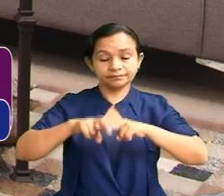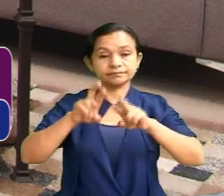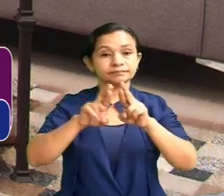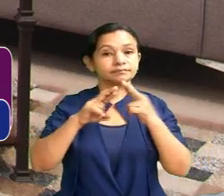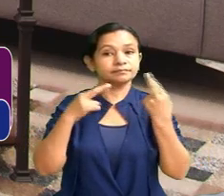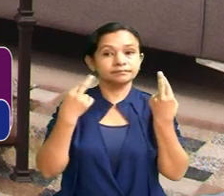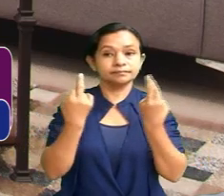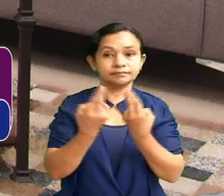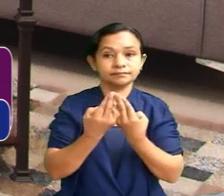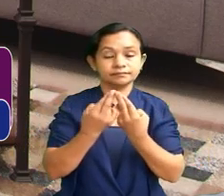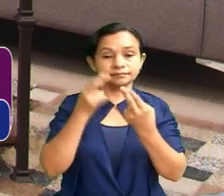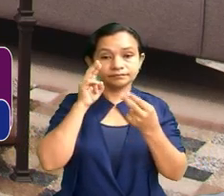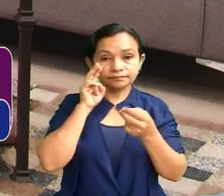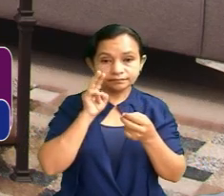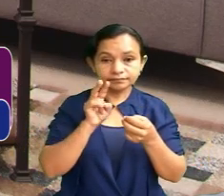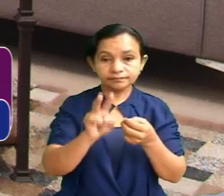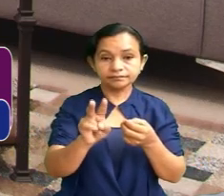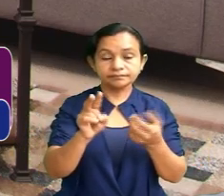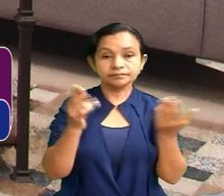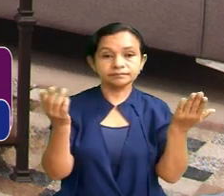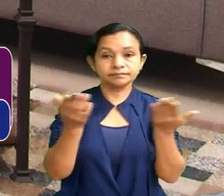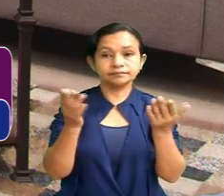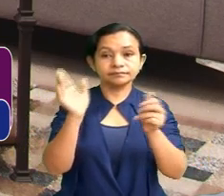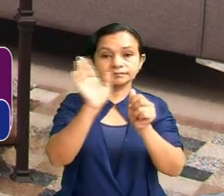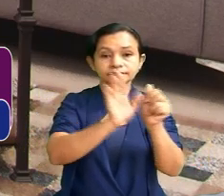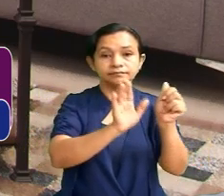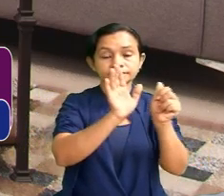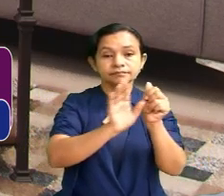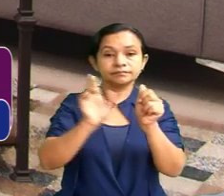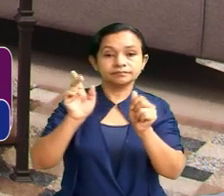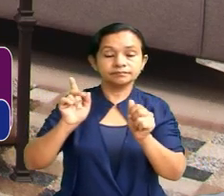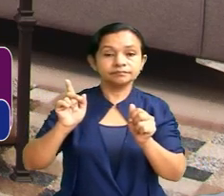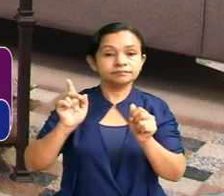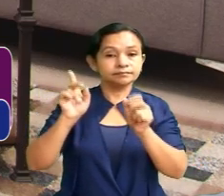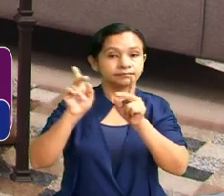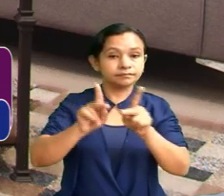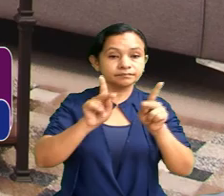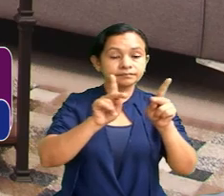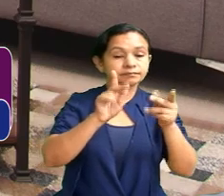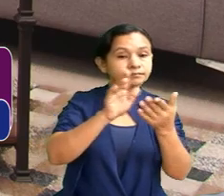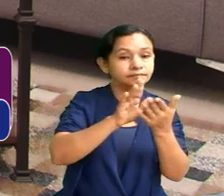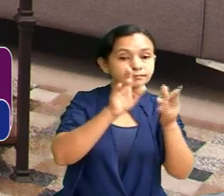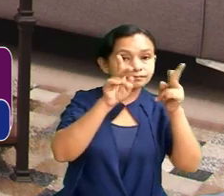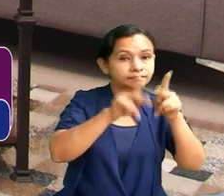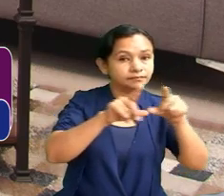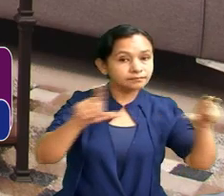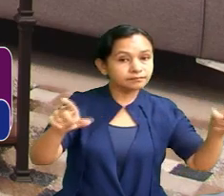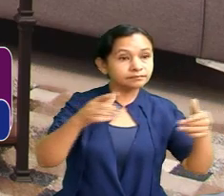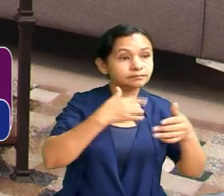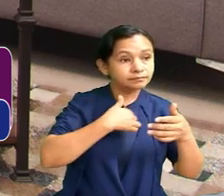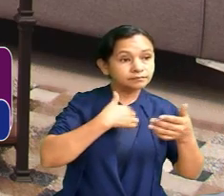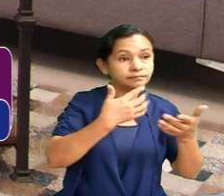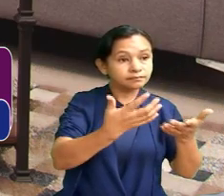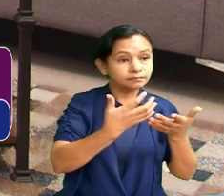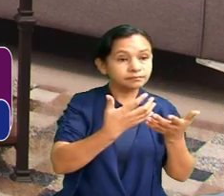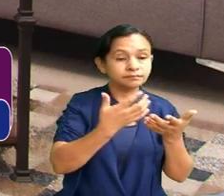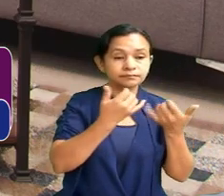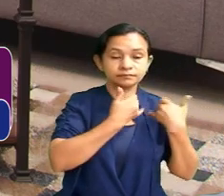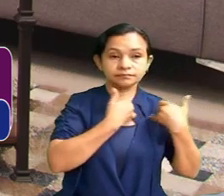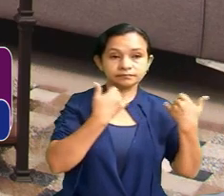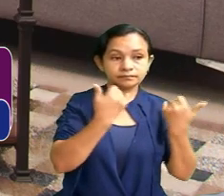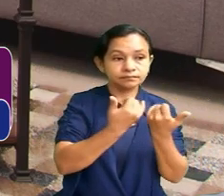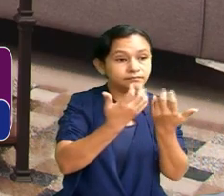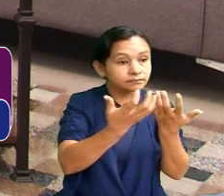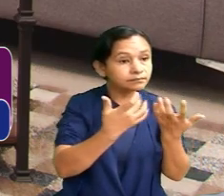revisamos identificamos no lo que cada quien tiene programado y si yo necesito de si yo soy de una institución